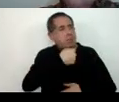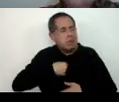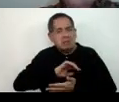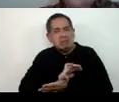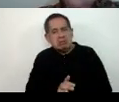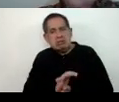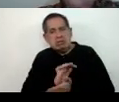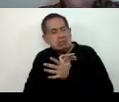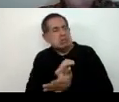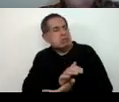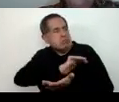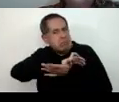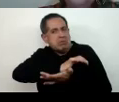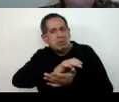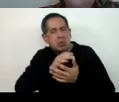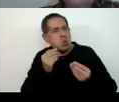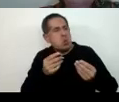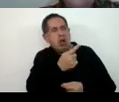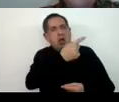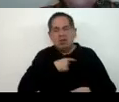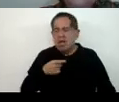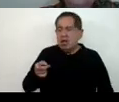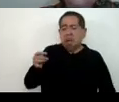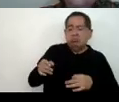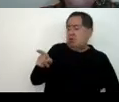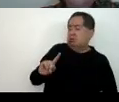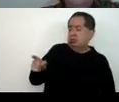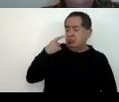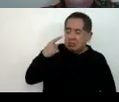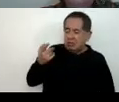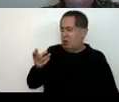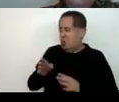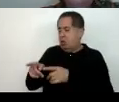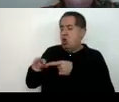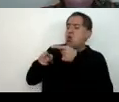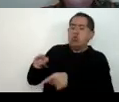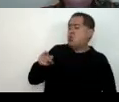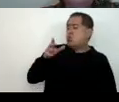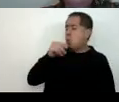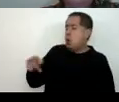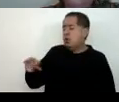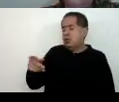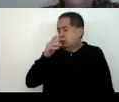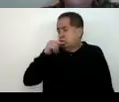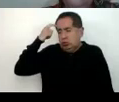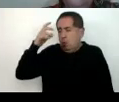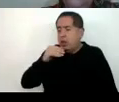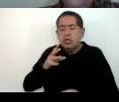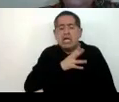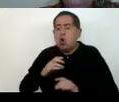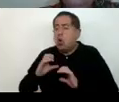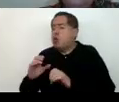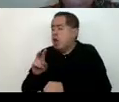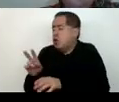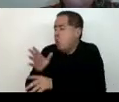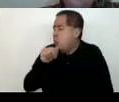discriminadas o son juzgadas porque les dicen, no, es que tú no vas a ser capaz de cuidar un hijo o